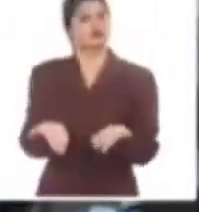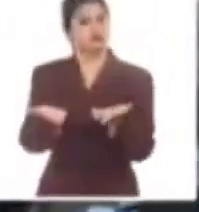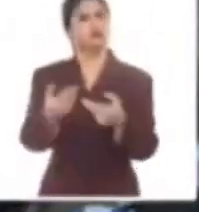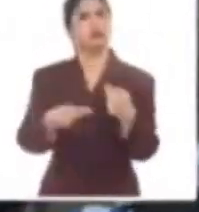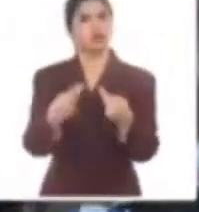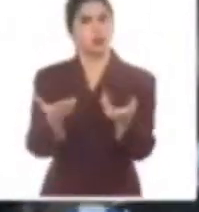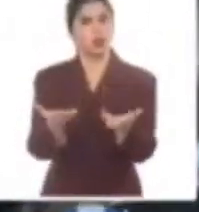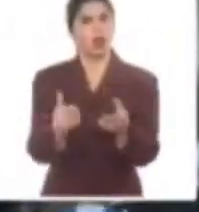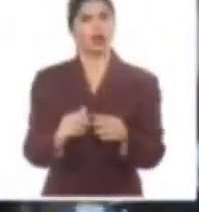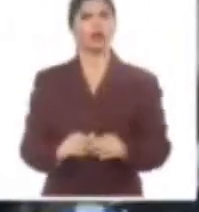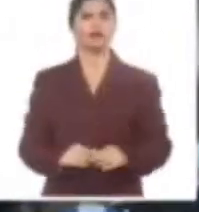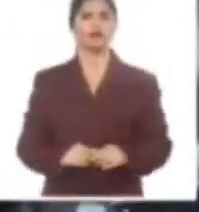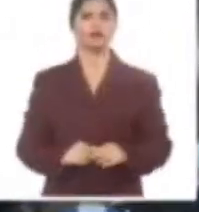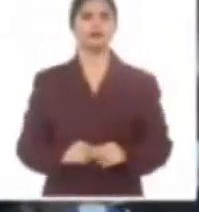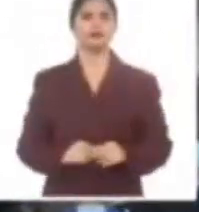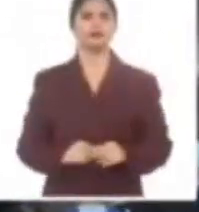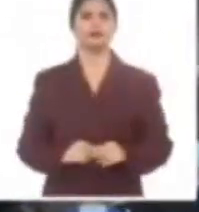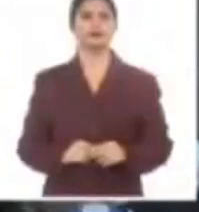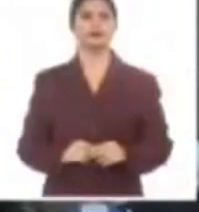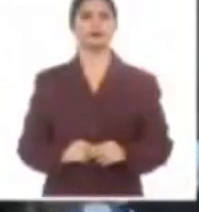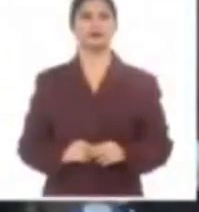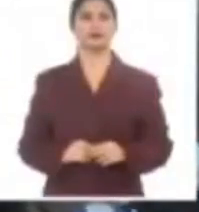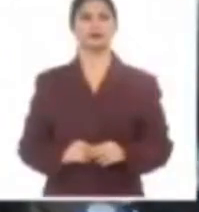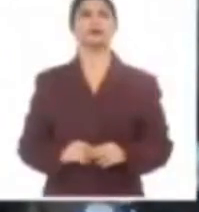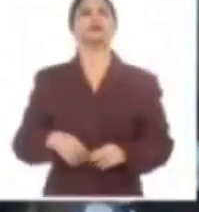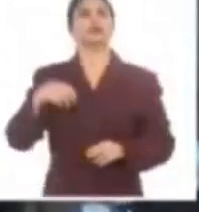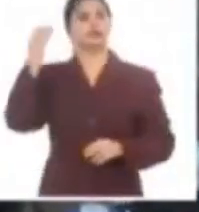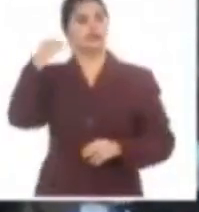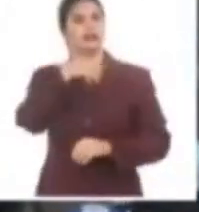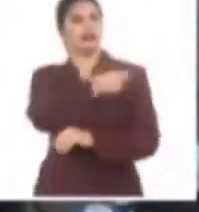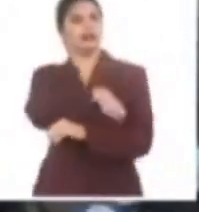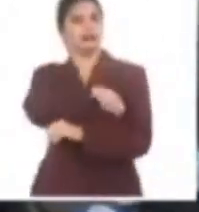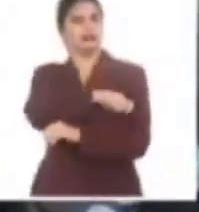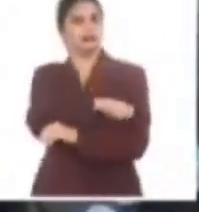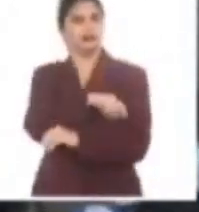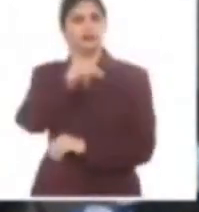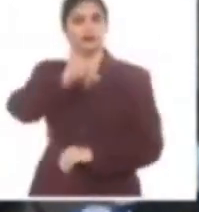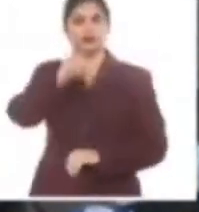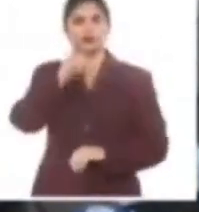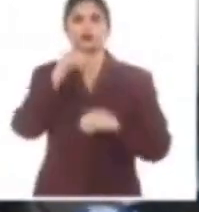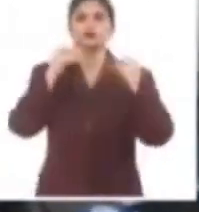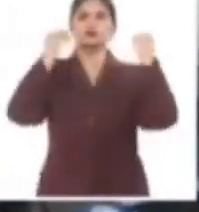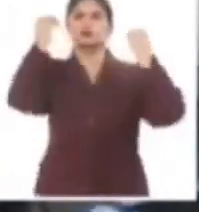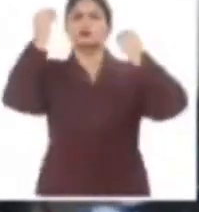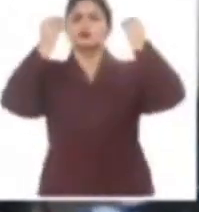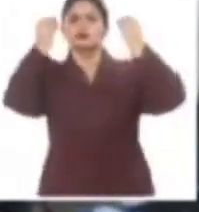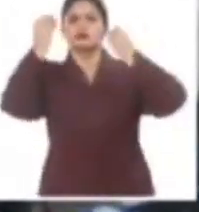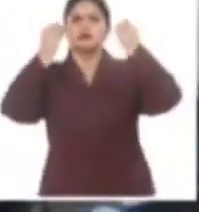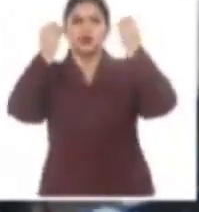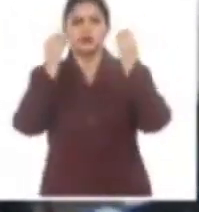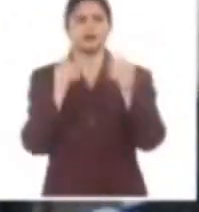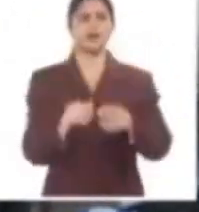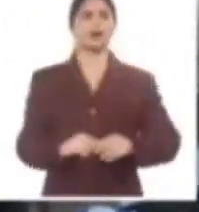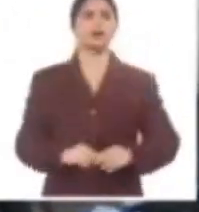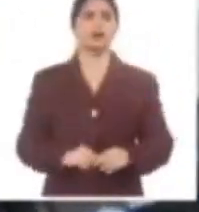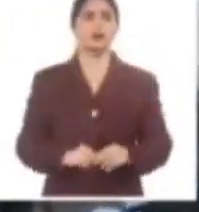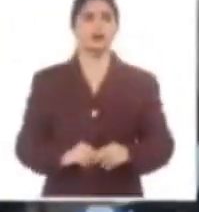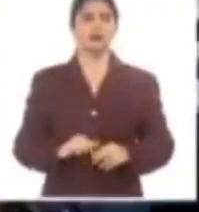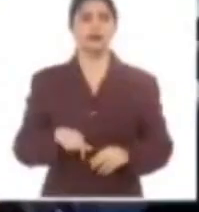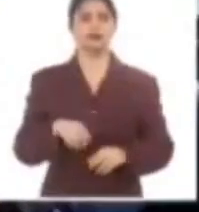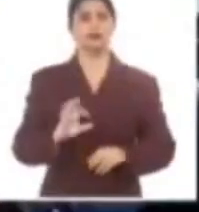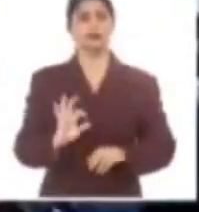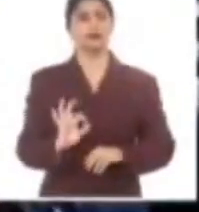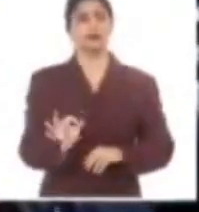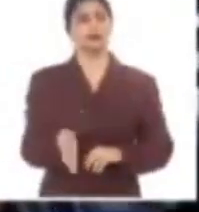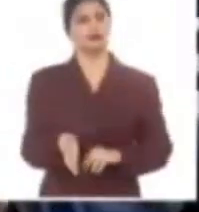que aparte de las campañas del enemigo, han surgido preocupaciones dentro del propio pueblo, dentro de posiciones revolucionarias, y